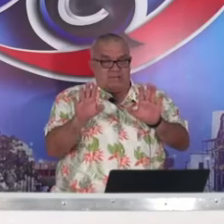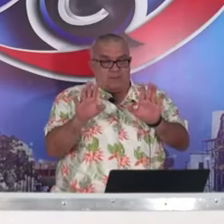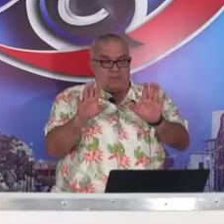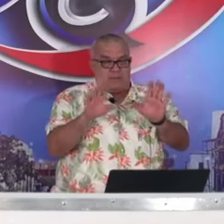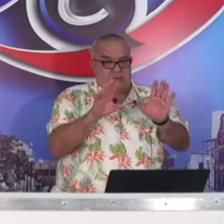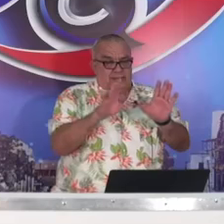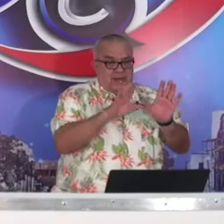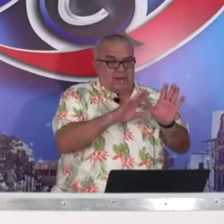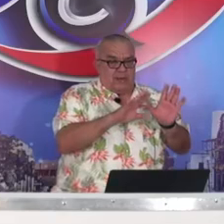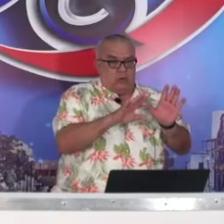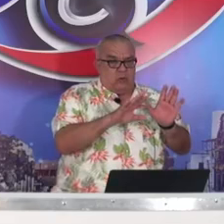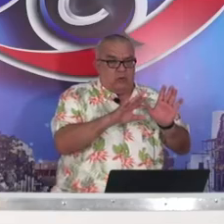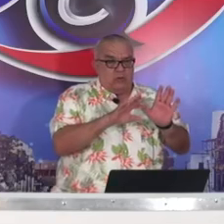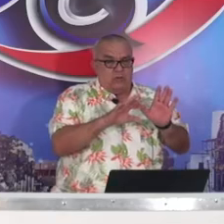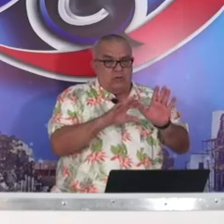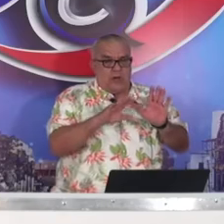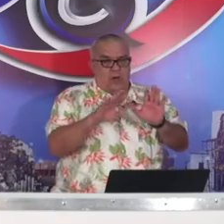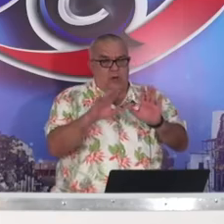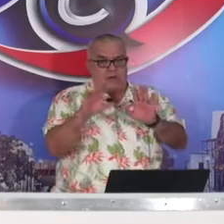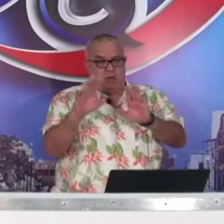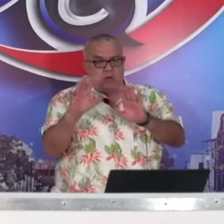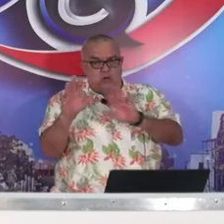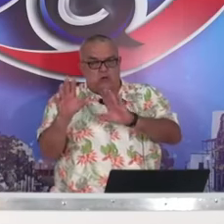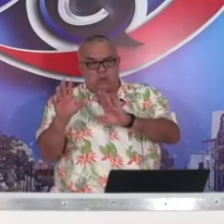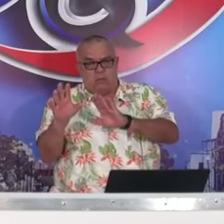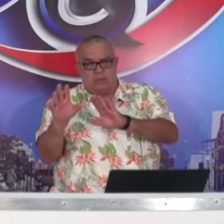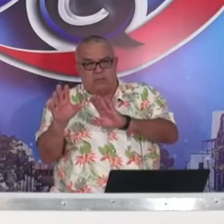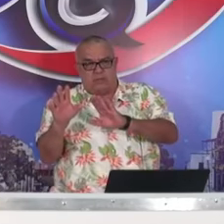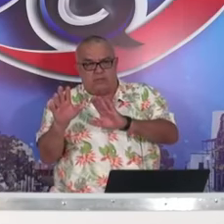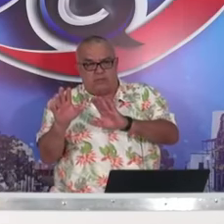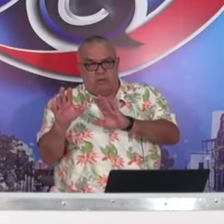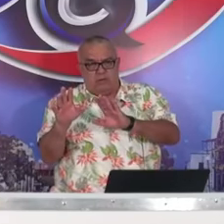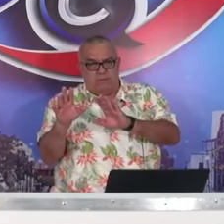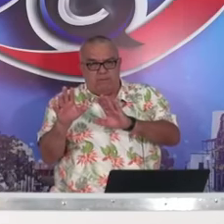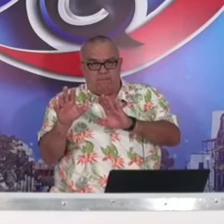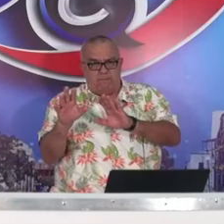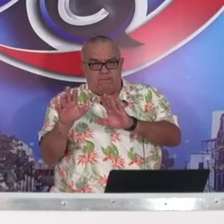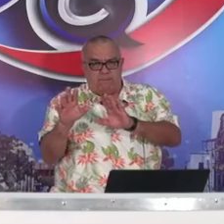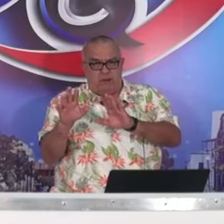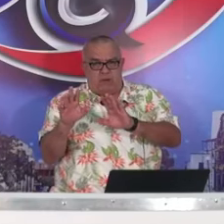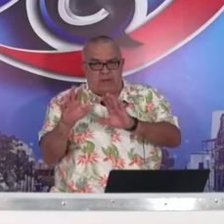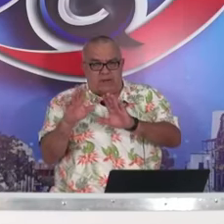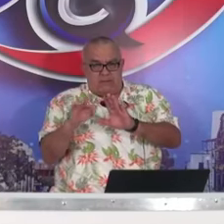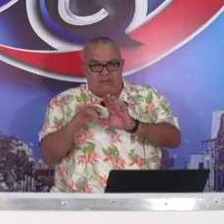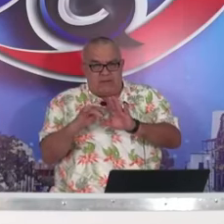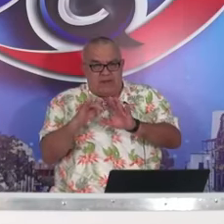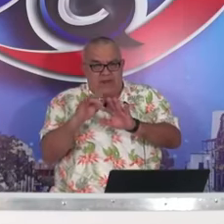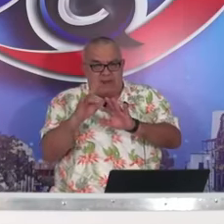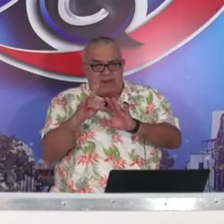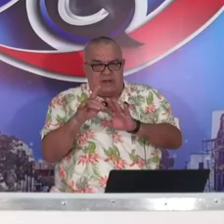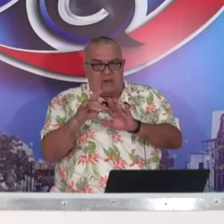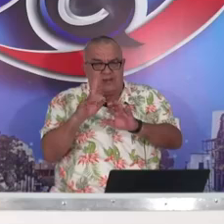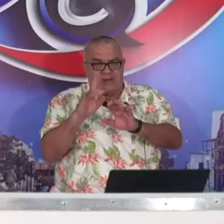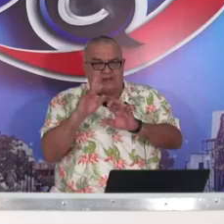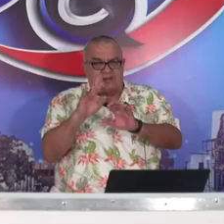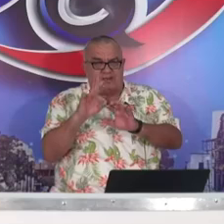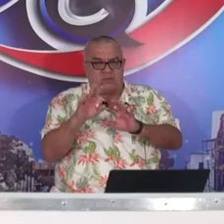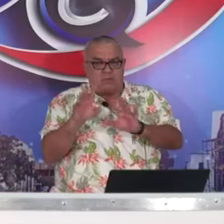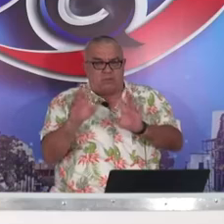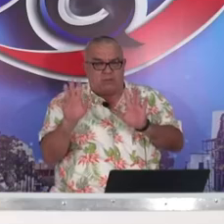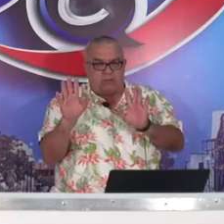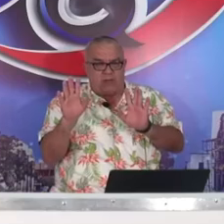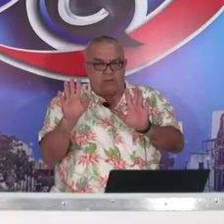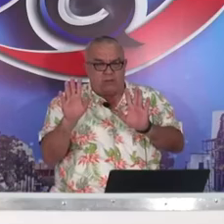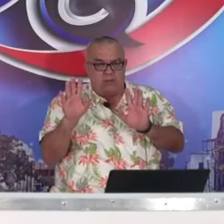Acuérdate que él ganó, aunque no tomó posesión, pero legalmente él ganó y sigue